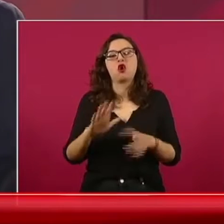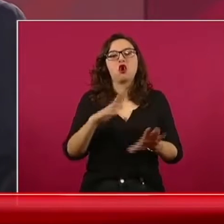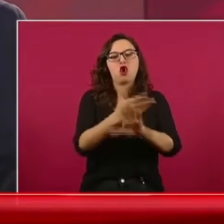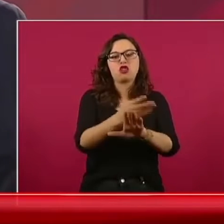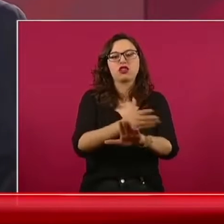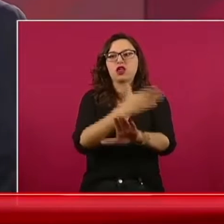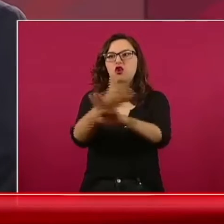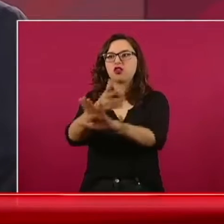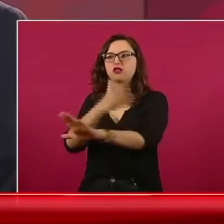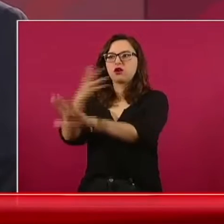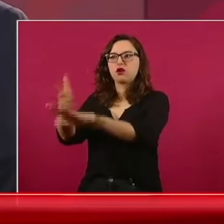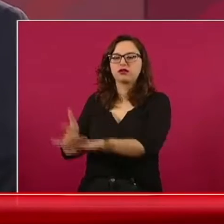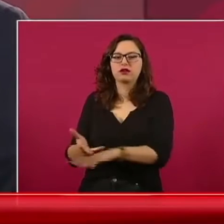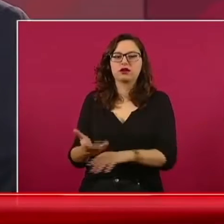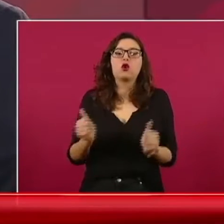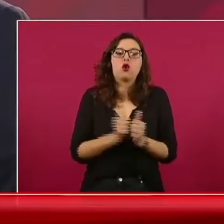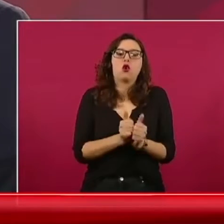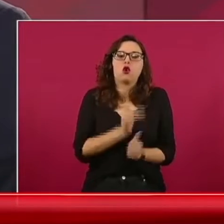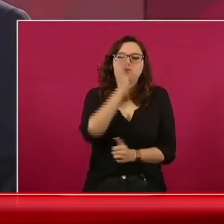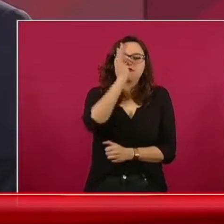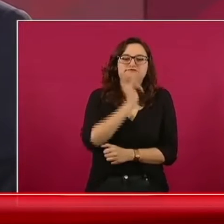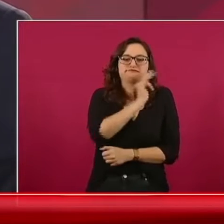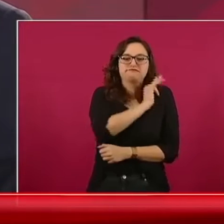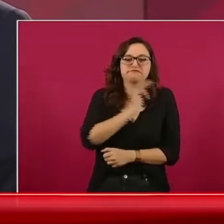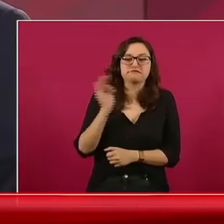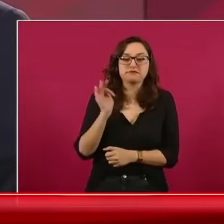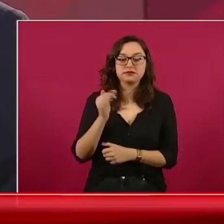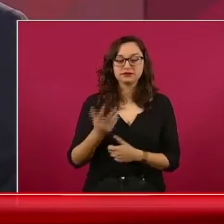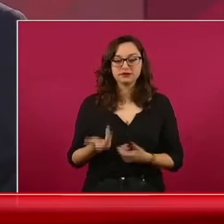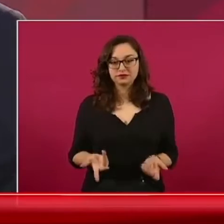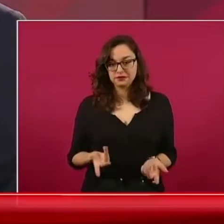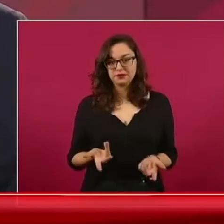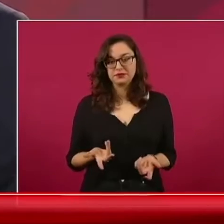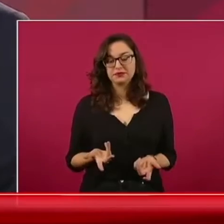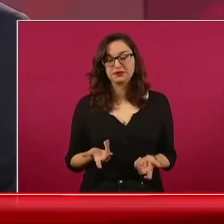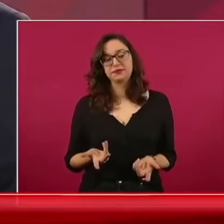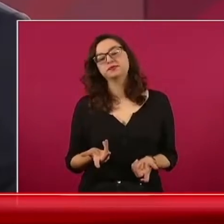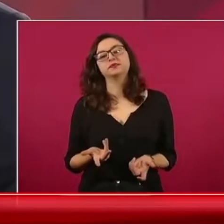opositores y está el episodio